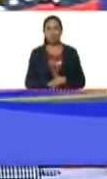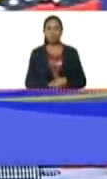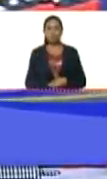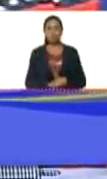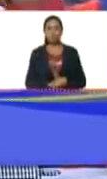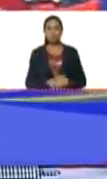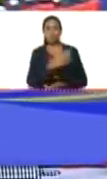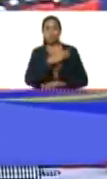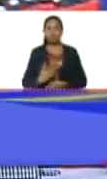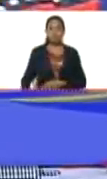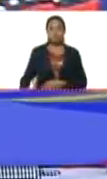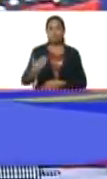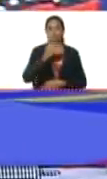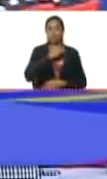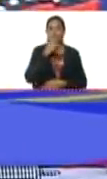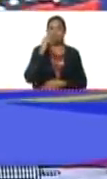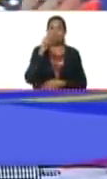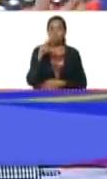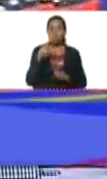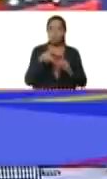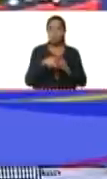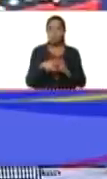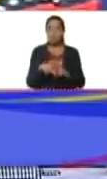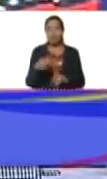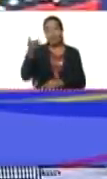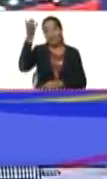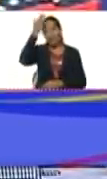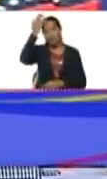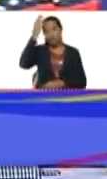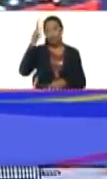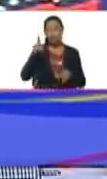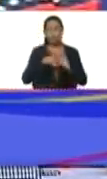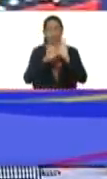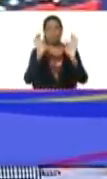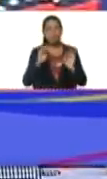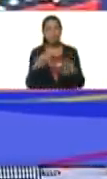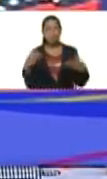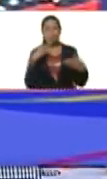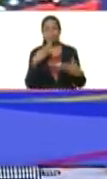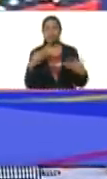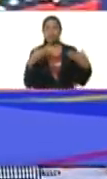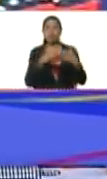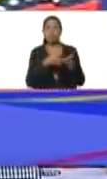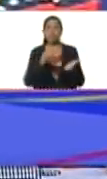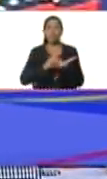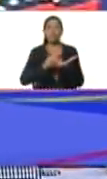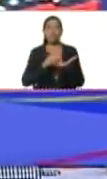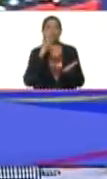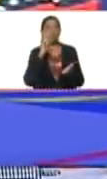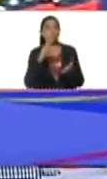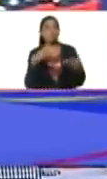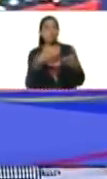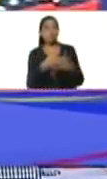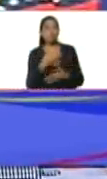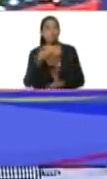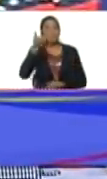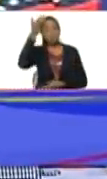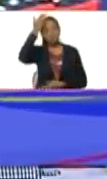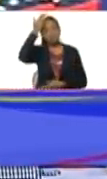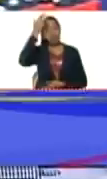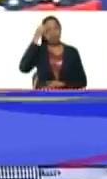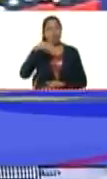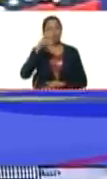autoproclama. Yo reconocía al Rey Momo y le pedí al Grupo de Lima que lo reconociera como Rey Momo de este